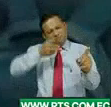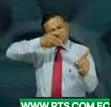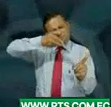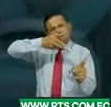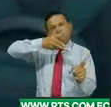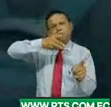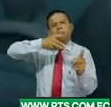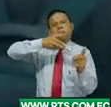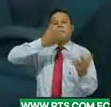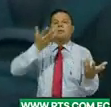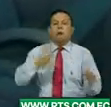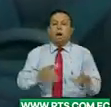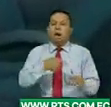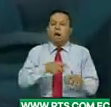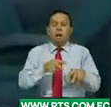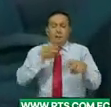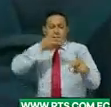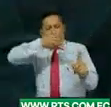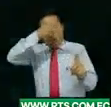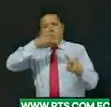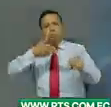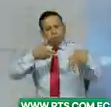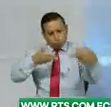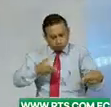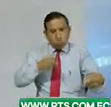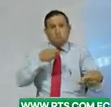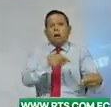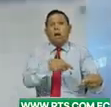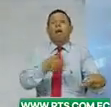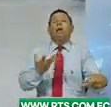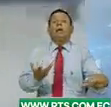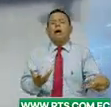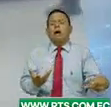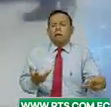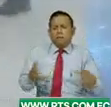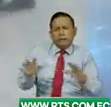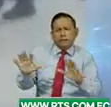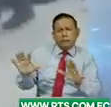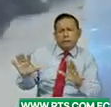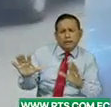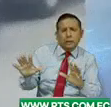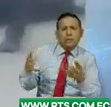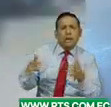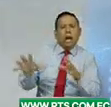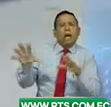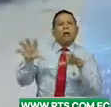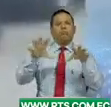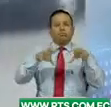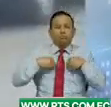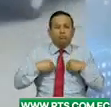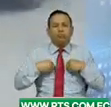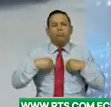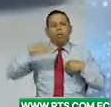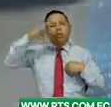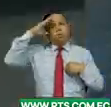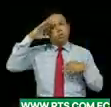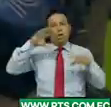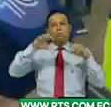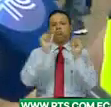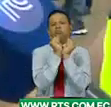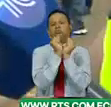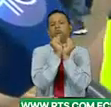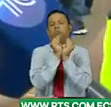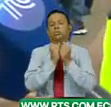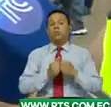esos momentos ya se encontraba herido de bala y no tuvo más alternativa que rendirse ante la presencia de los uniformados.